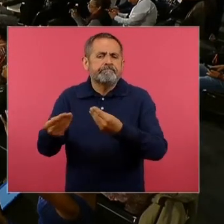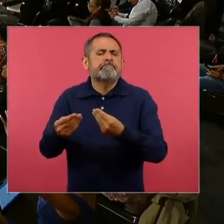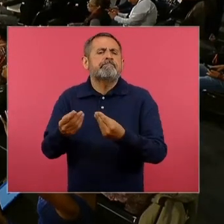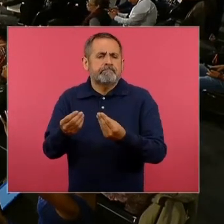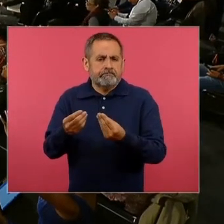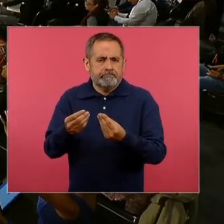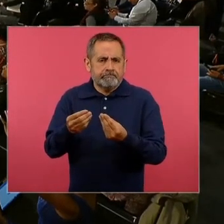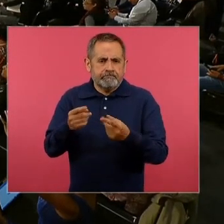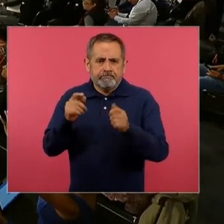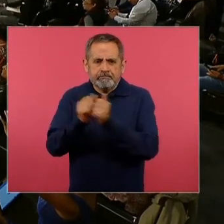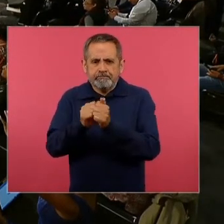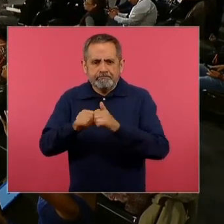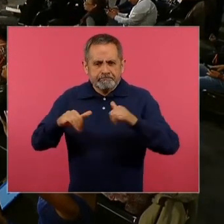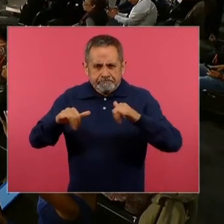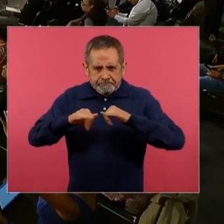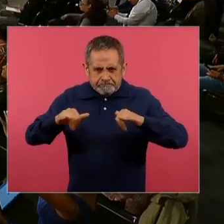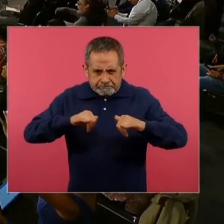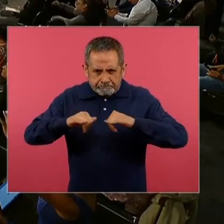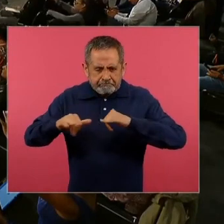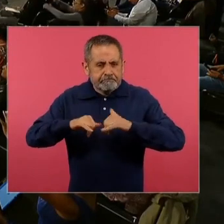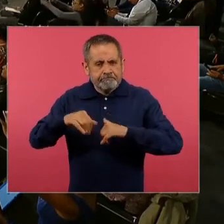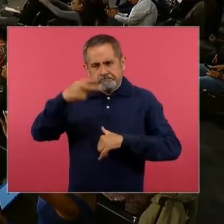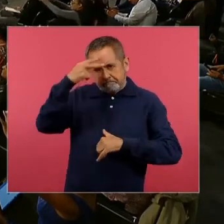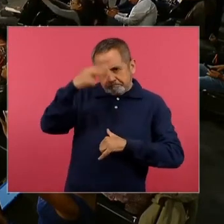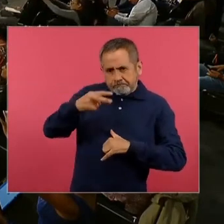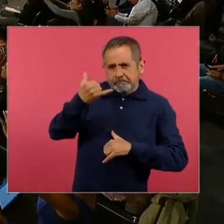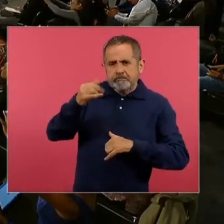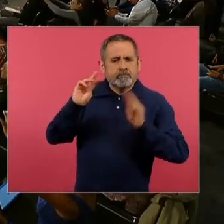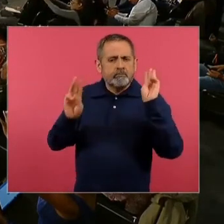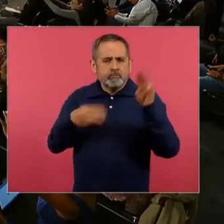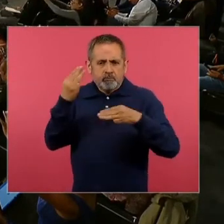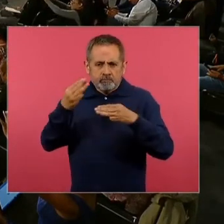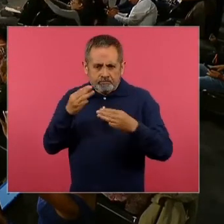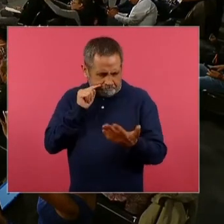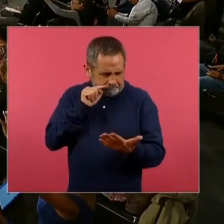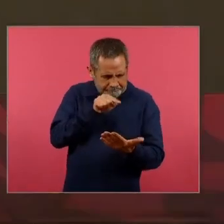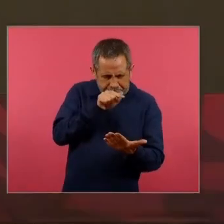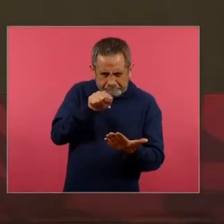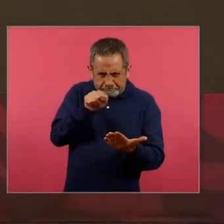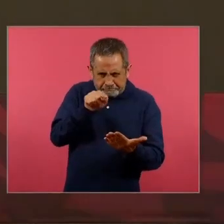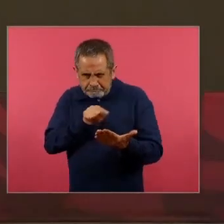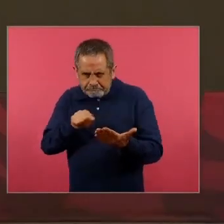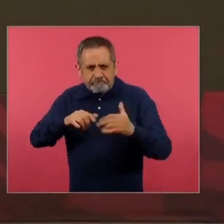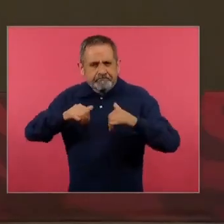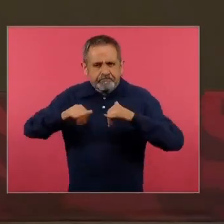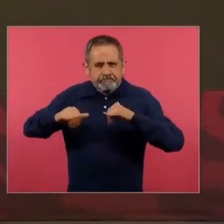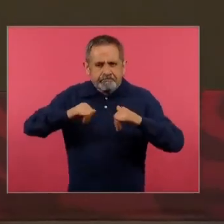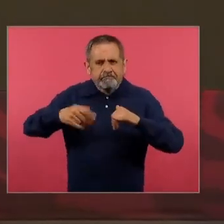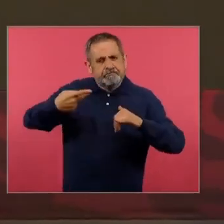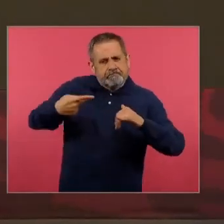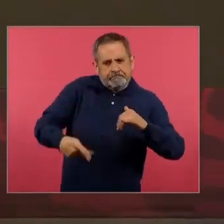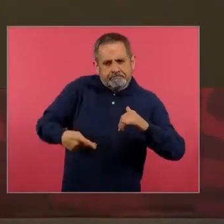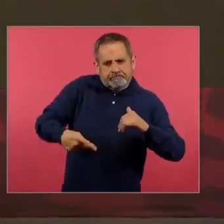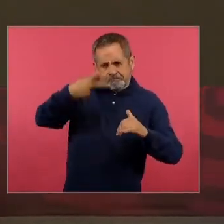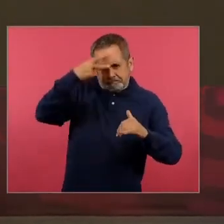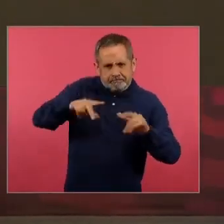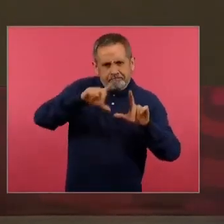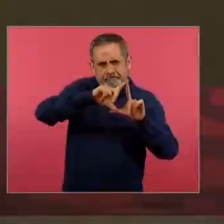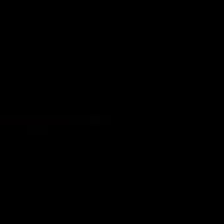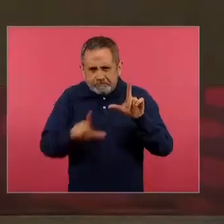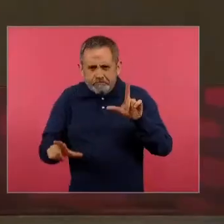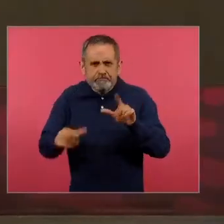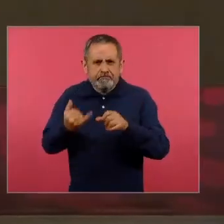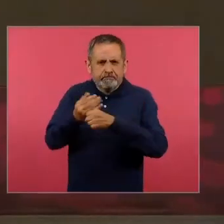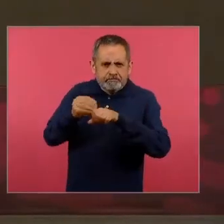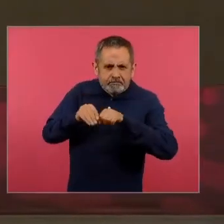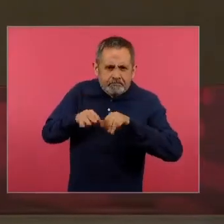una cartografía de México y el mundo, en donde podrán encontrar mapas de la República Mexicana, informaciones